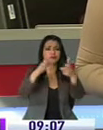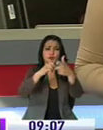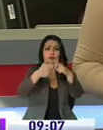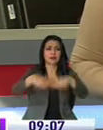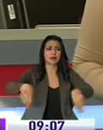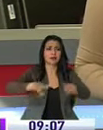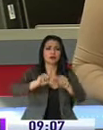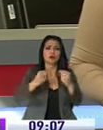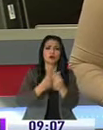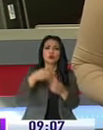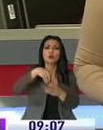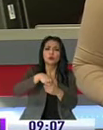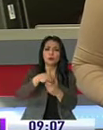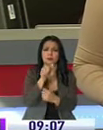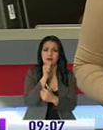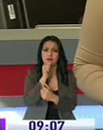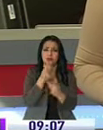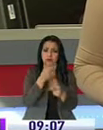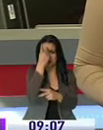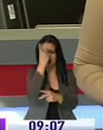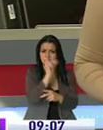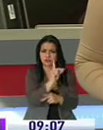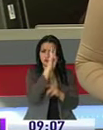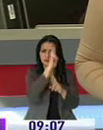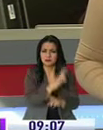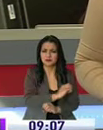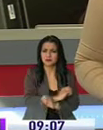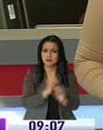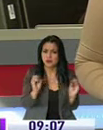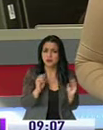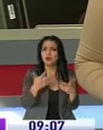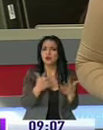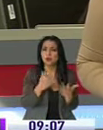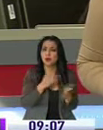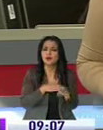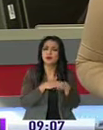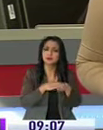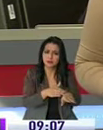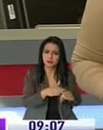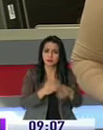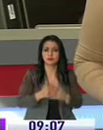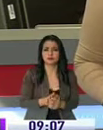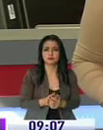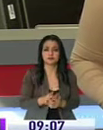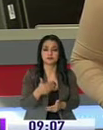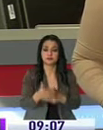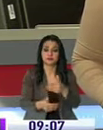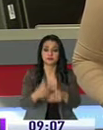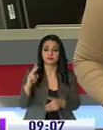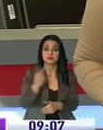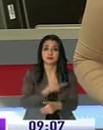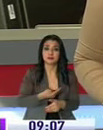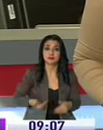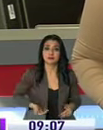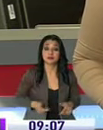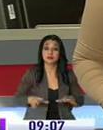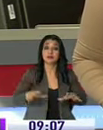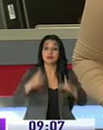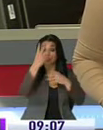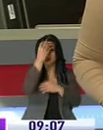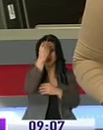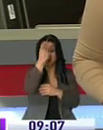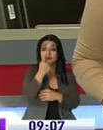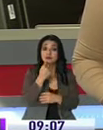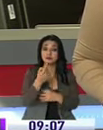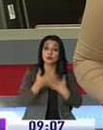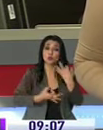existen dentro del bloque y por tomar decisiones irregulares que carecen de fundamentos, y con respecto al proceso del vicepresidente Jorge Glass dio a